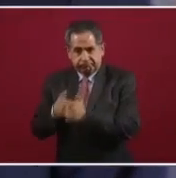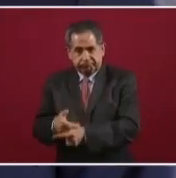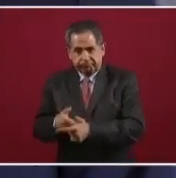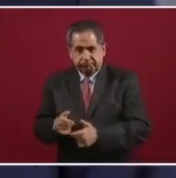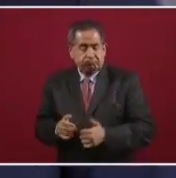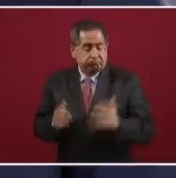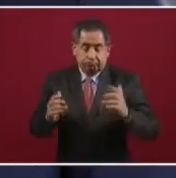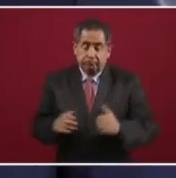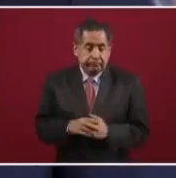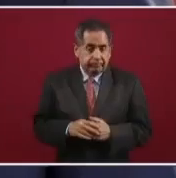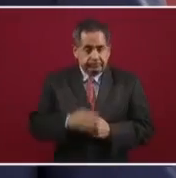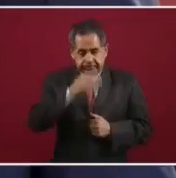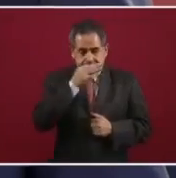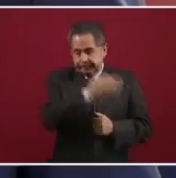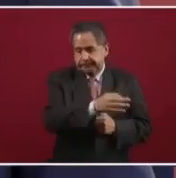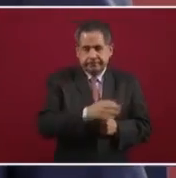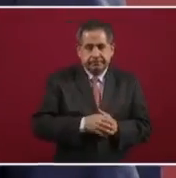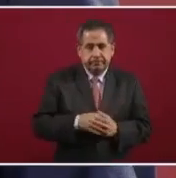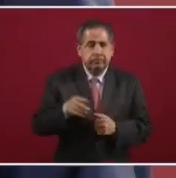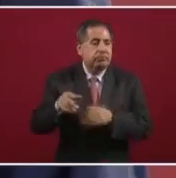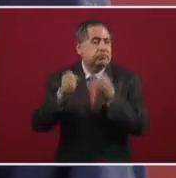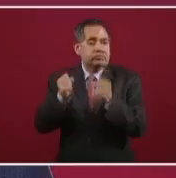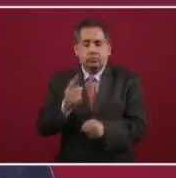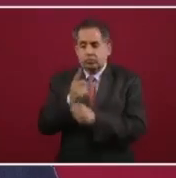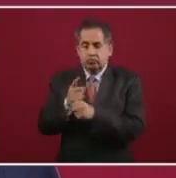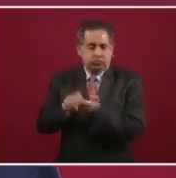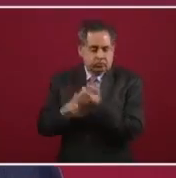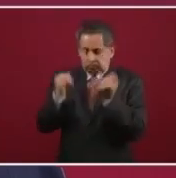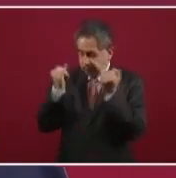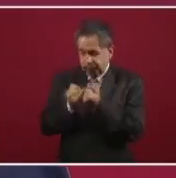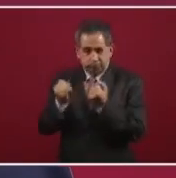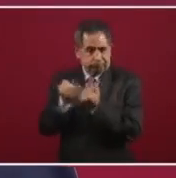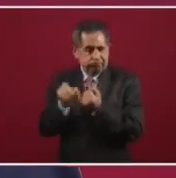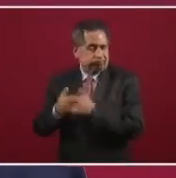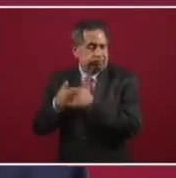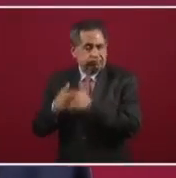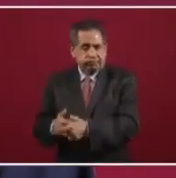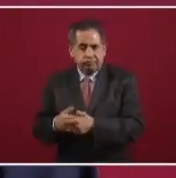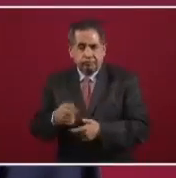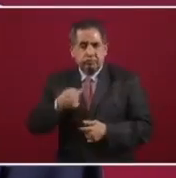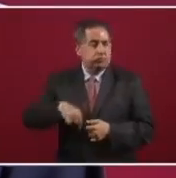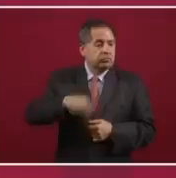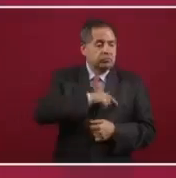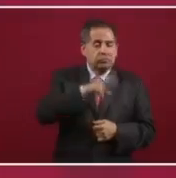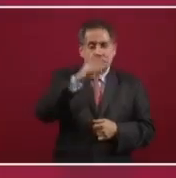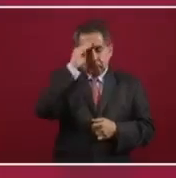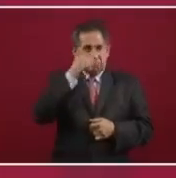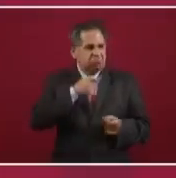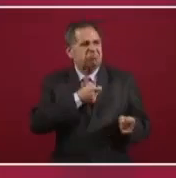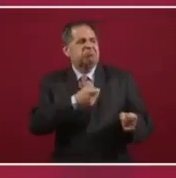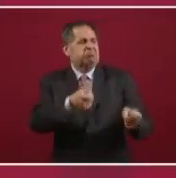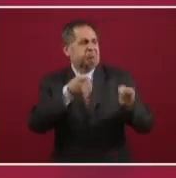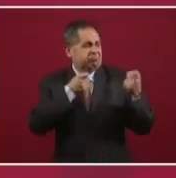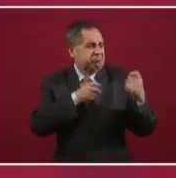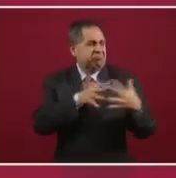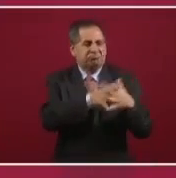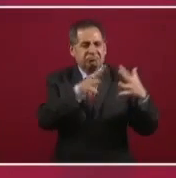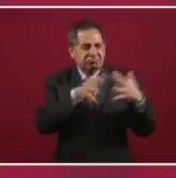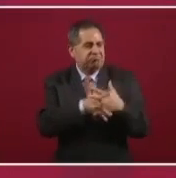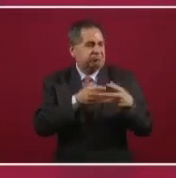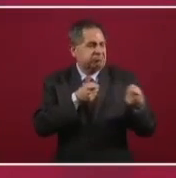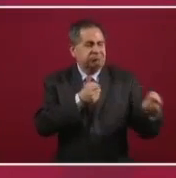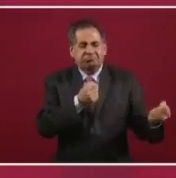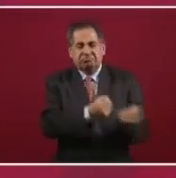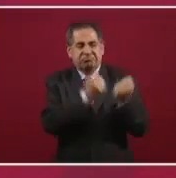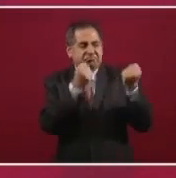la política en materia de seguridad, que no vamos a apostar a la violencia, a la guerra,